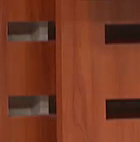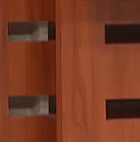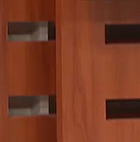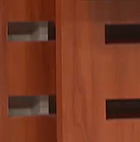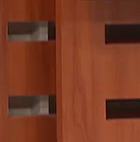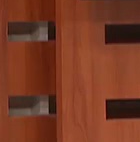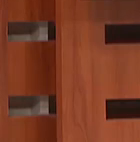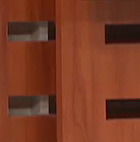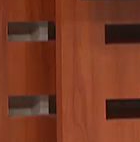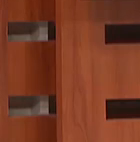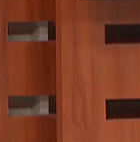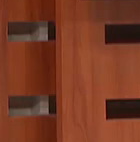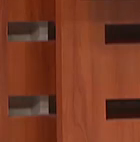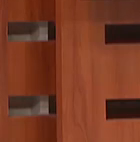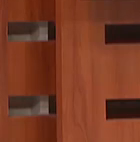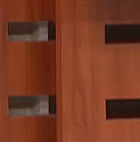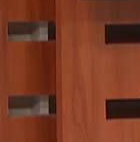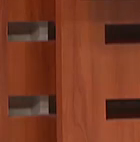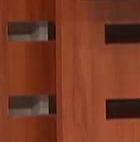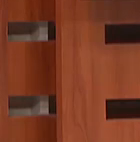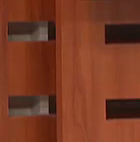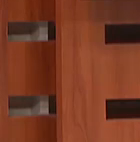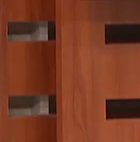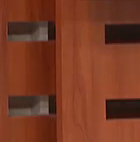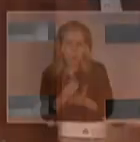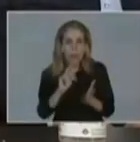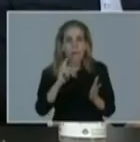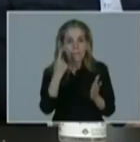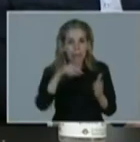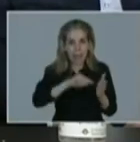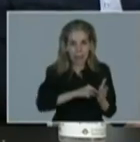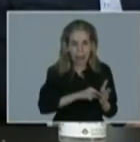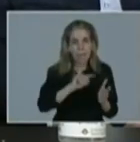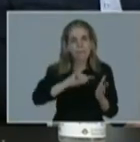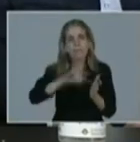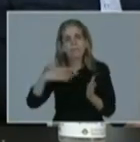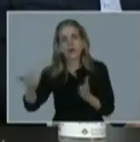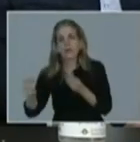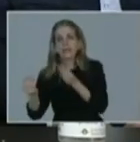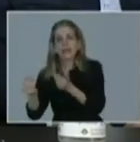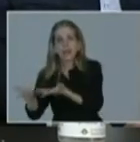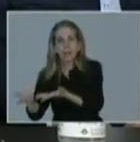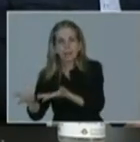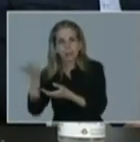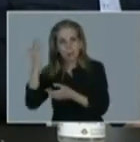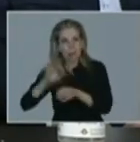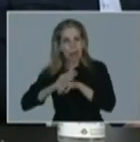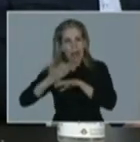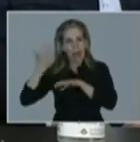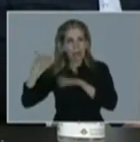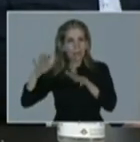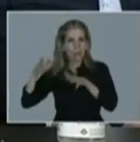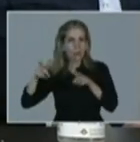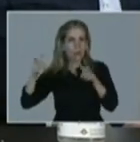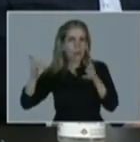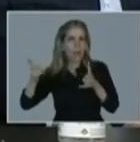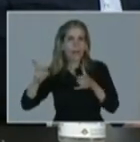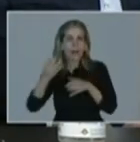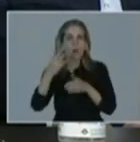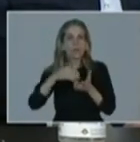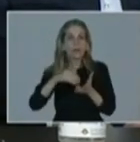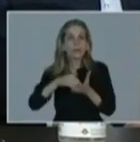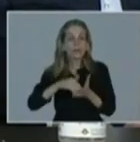muy preocupado. Previo a eso, por supuesto, había más que repudiar, obviamente había